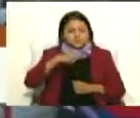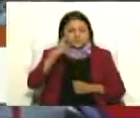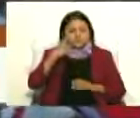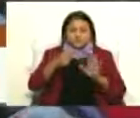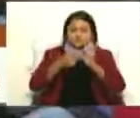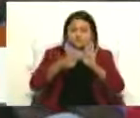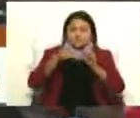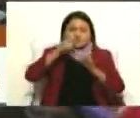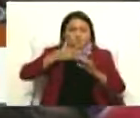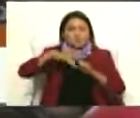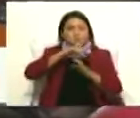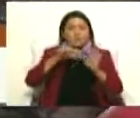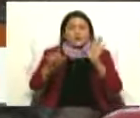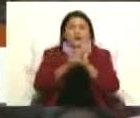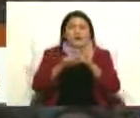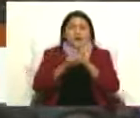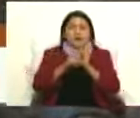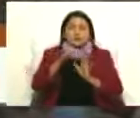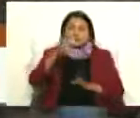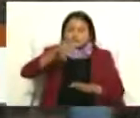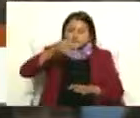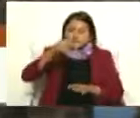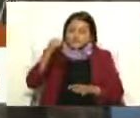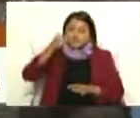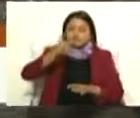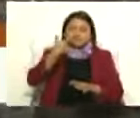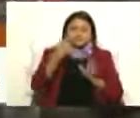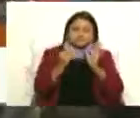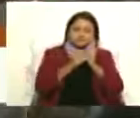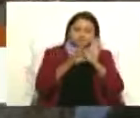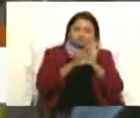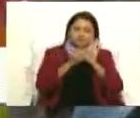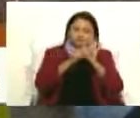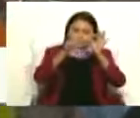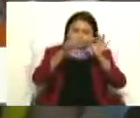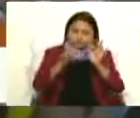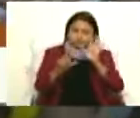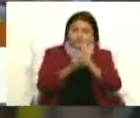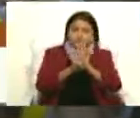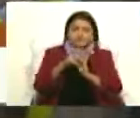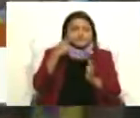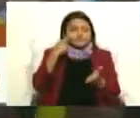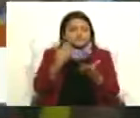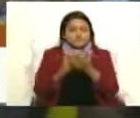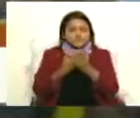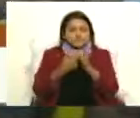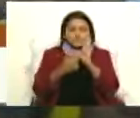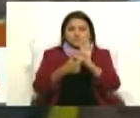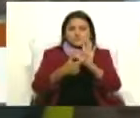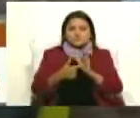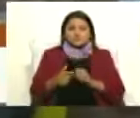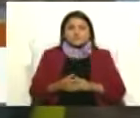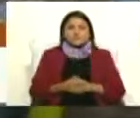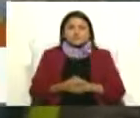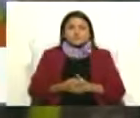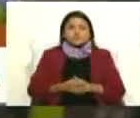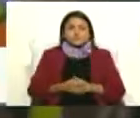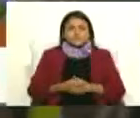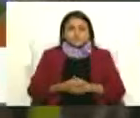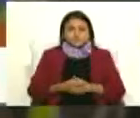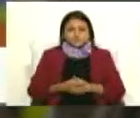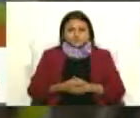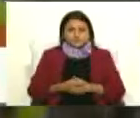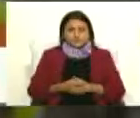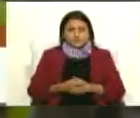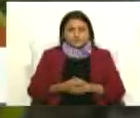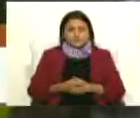legalidad. Somos un pueblo que siempre hemos llevado la Constitución en el pecho. Lo hemos demostrado cuando hemos tenido que defendernos frente a